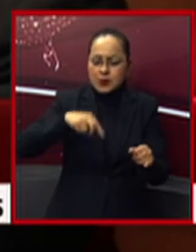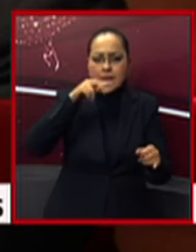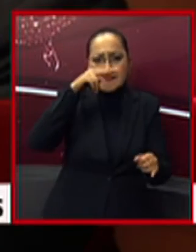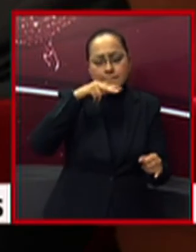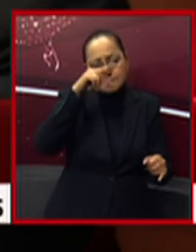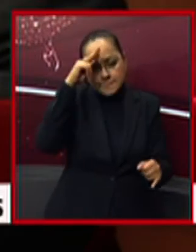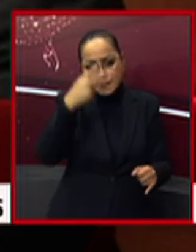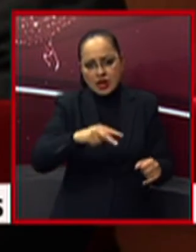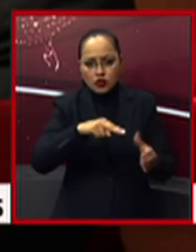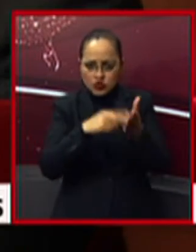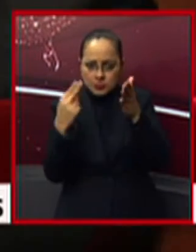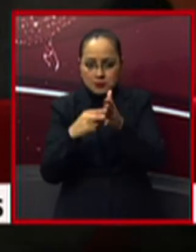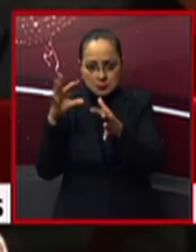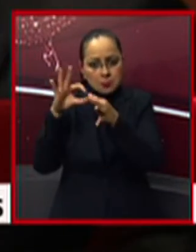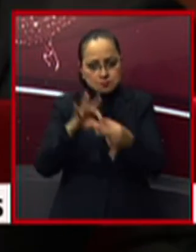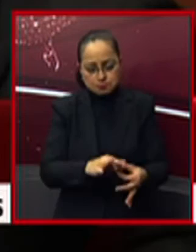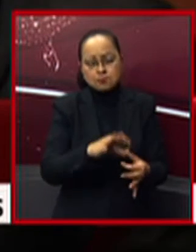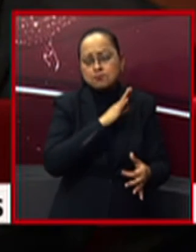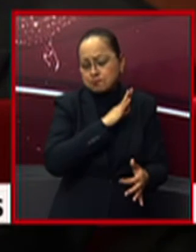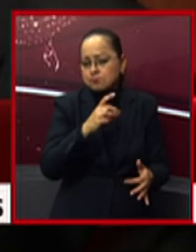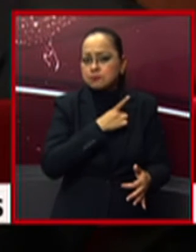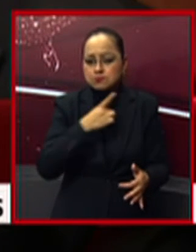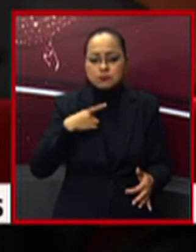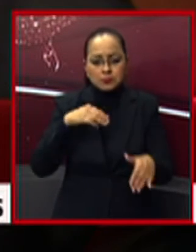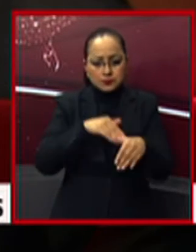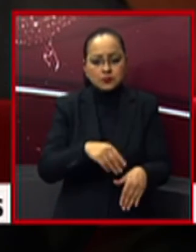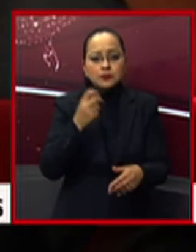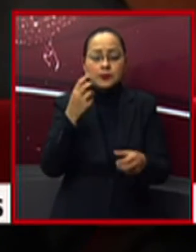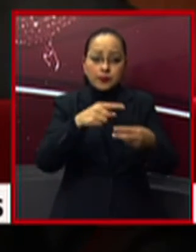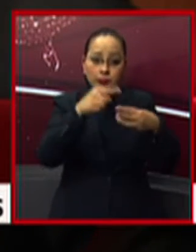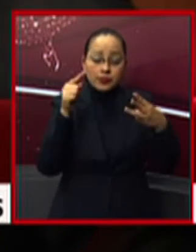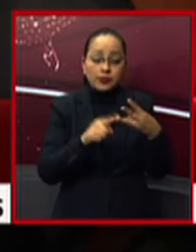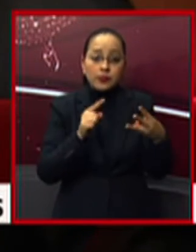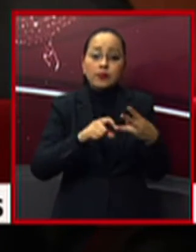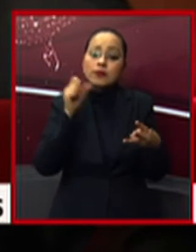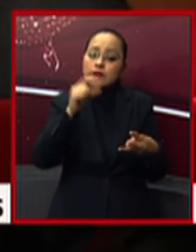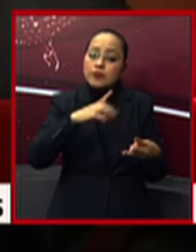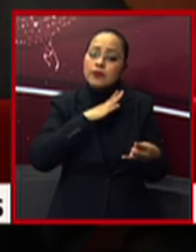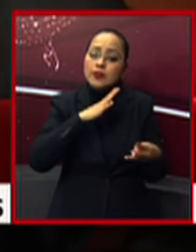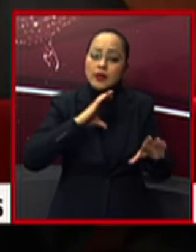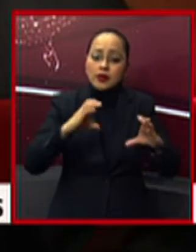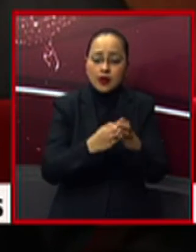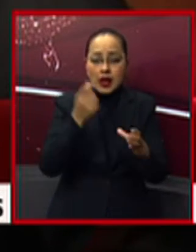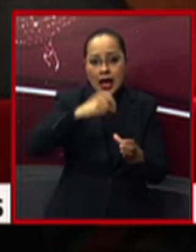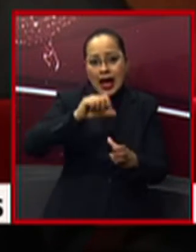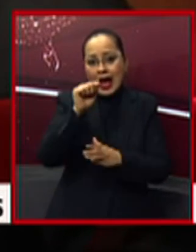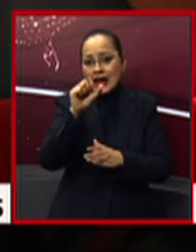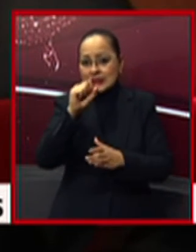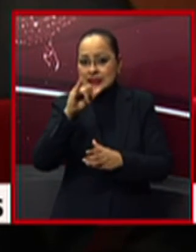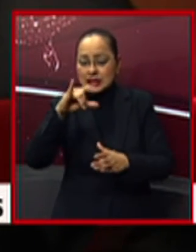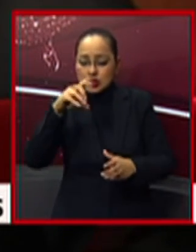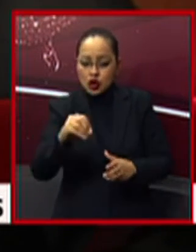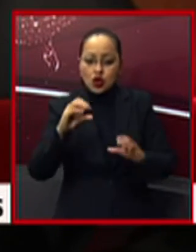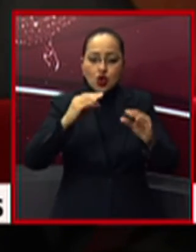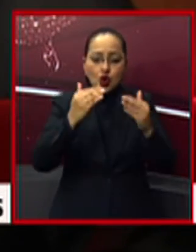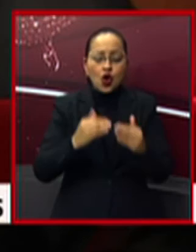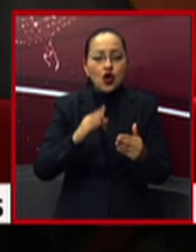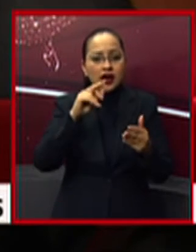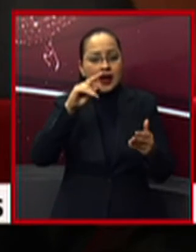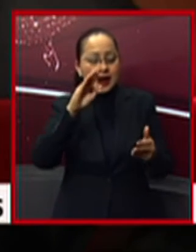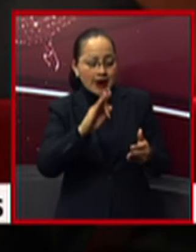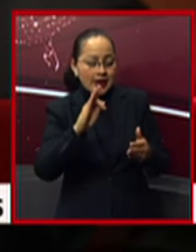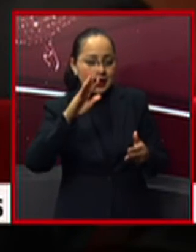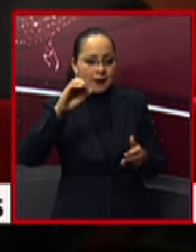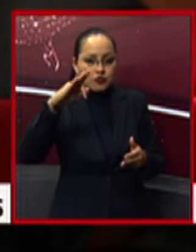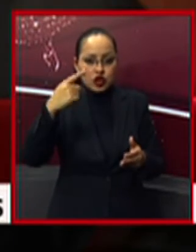el Estado mexicano. Y en tercer lugar, que tanto para el caso de asilo político como para el caso y la condición de